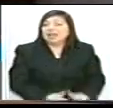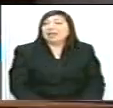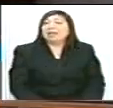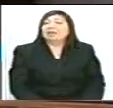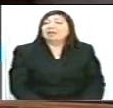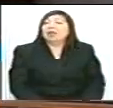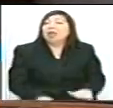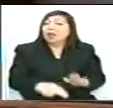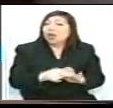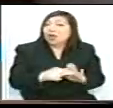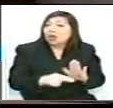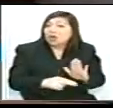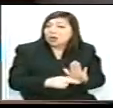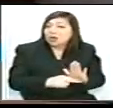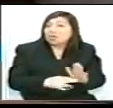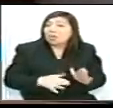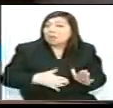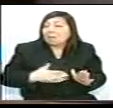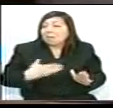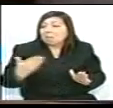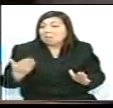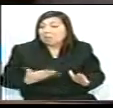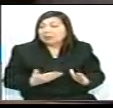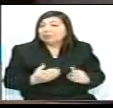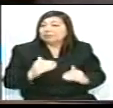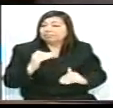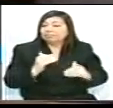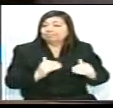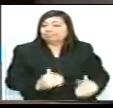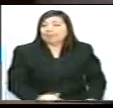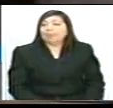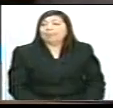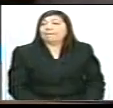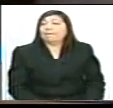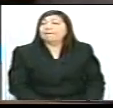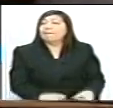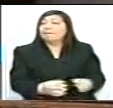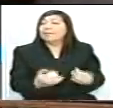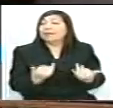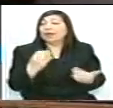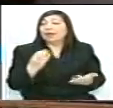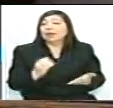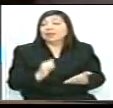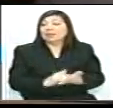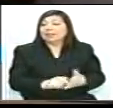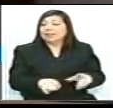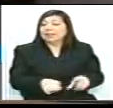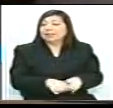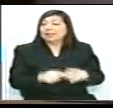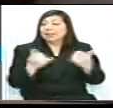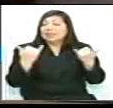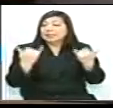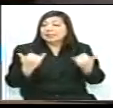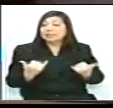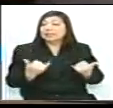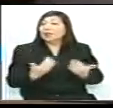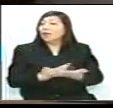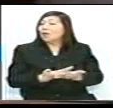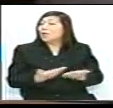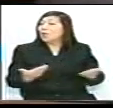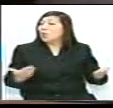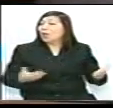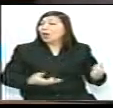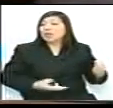las normas tributarias se les puede dar estabilidad. Y justamente creo que se trata de eso. Si no hay